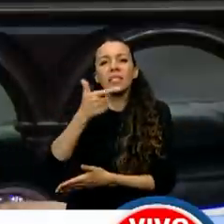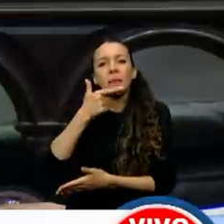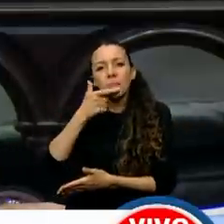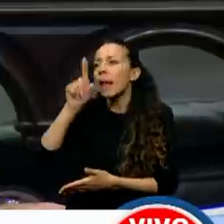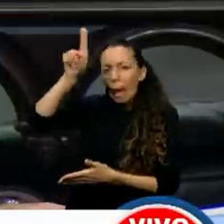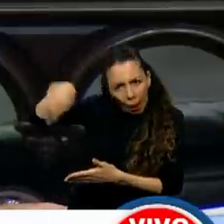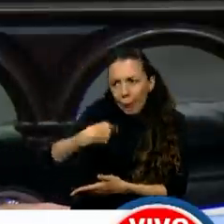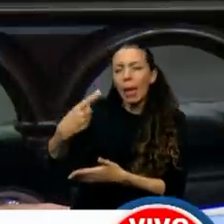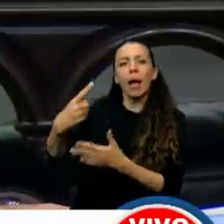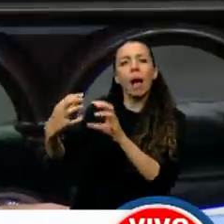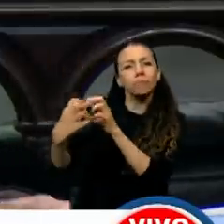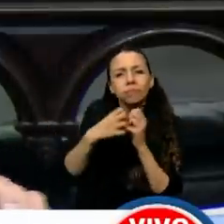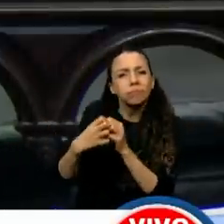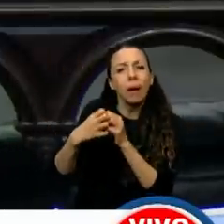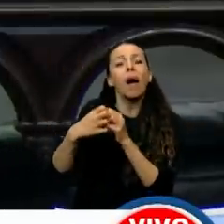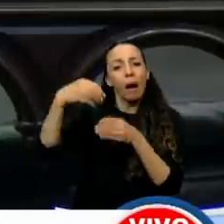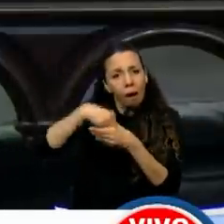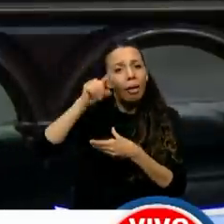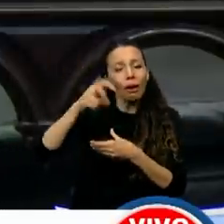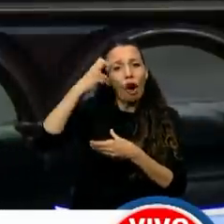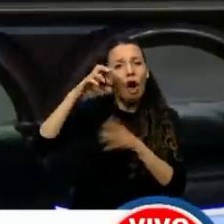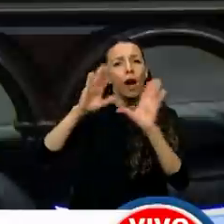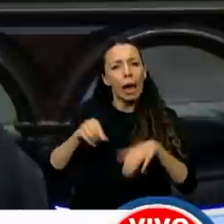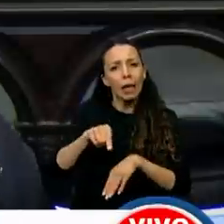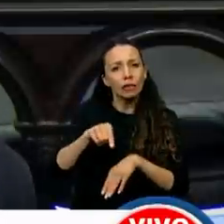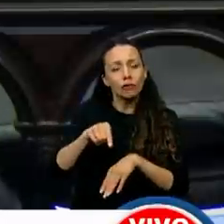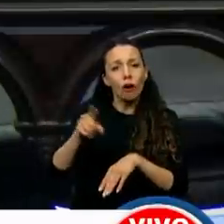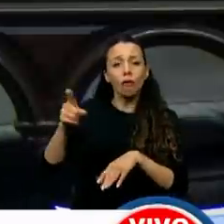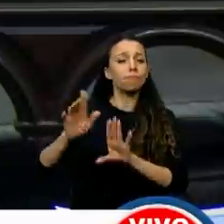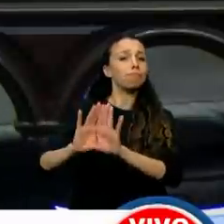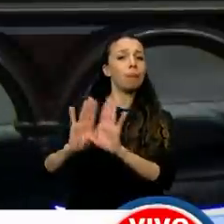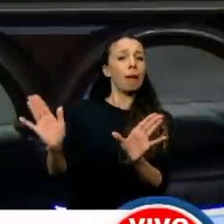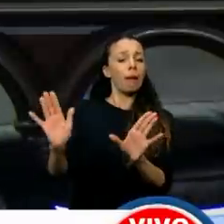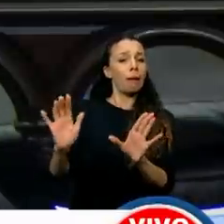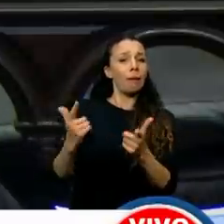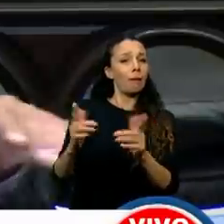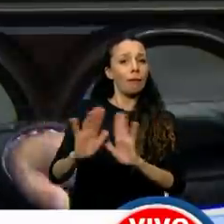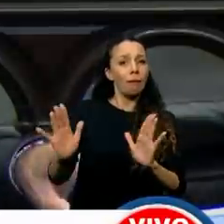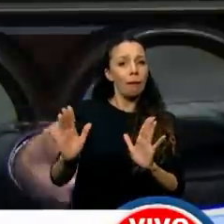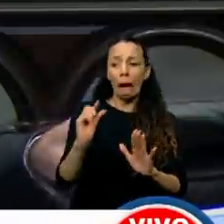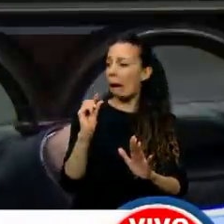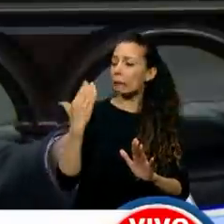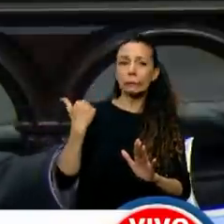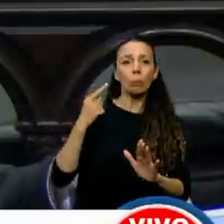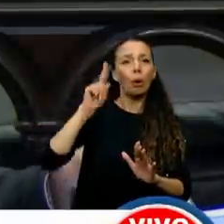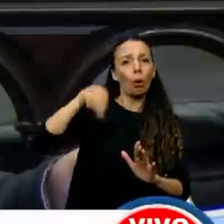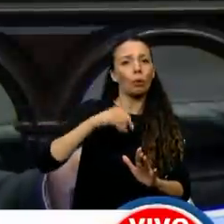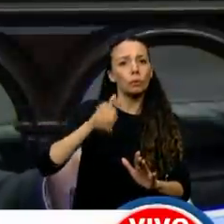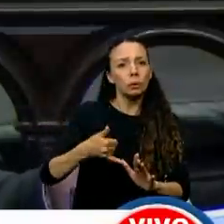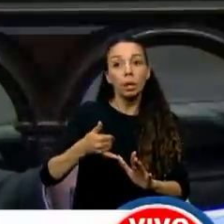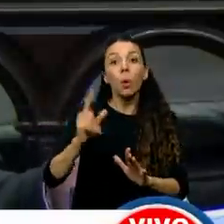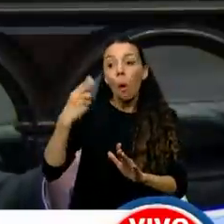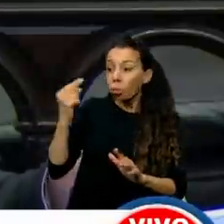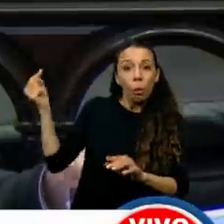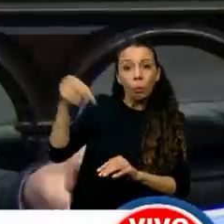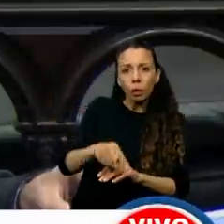discutir estas cuestiones al congreso de la nación no lo quiso hacer apareció hace pocos días y apareció sostener lo que ya estaba escrito en este